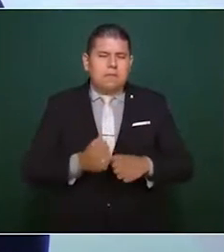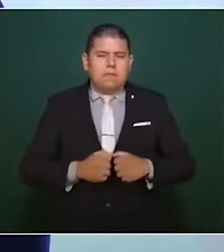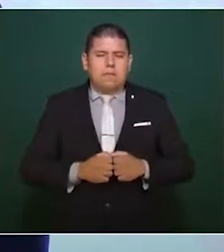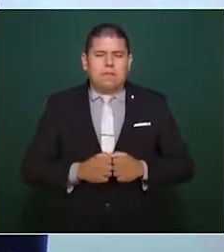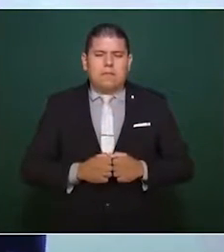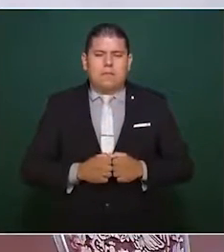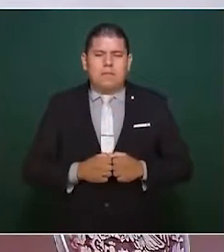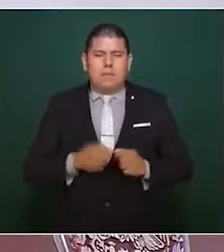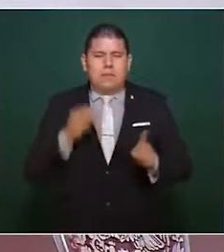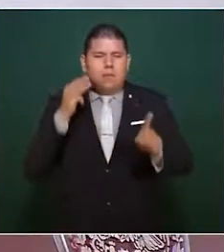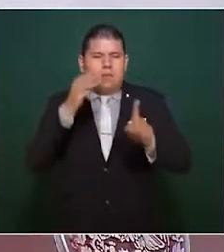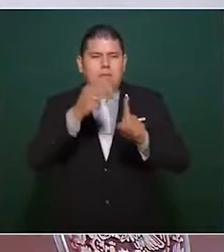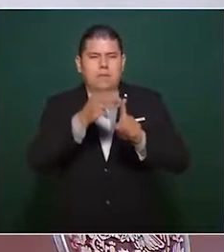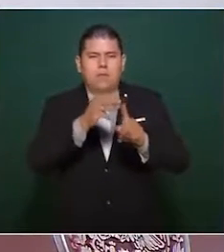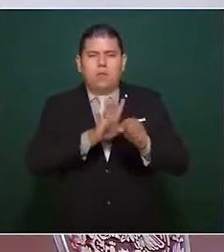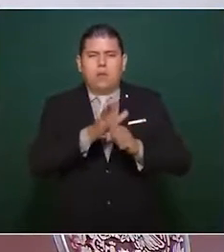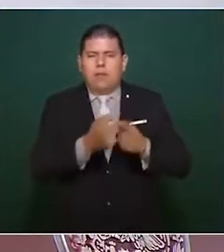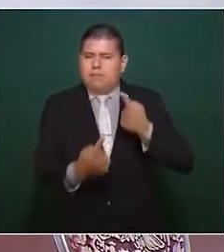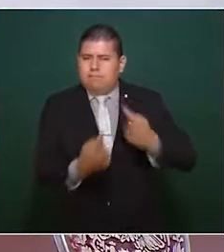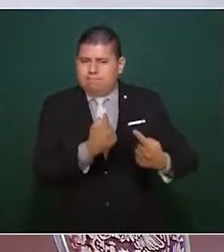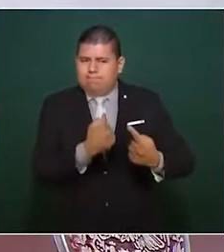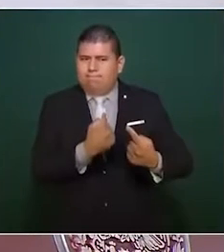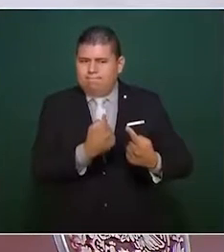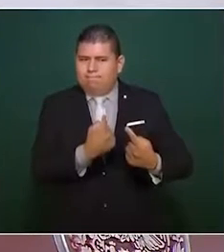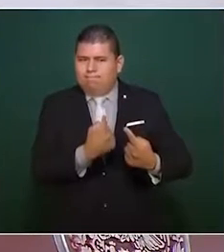tiene el propósito de atacarnos.